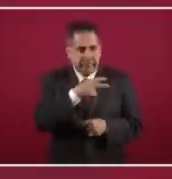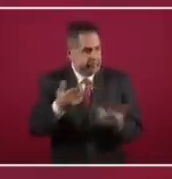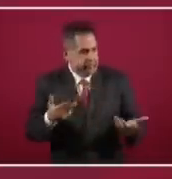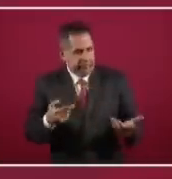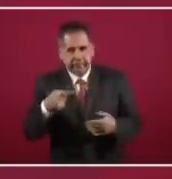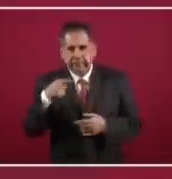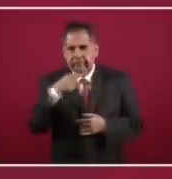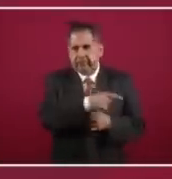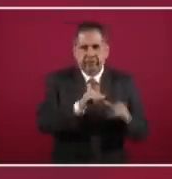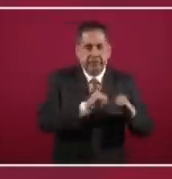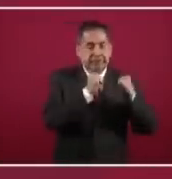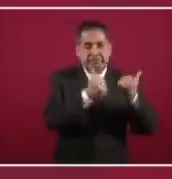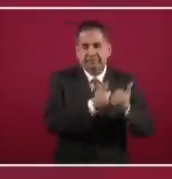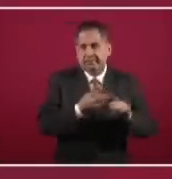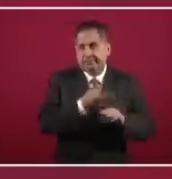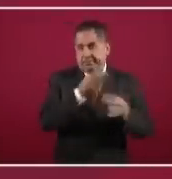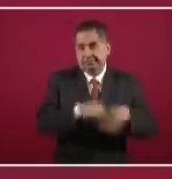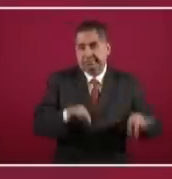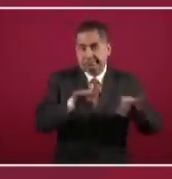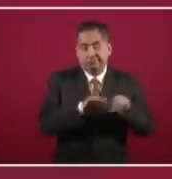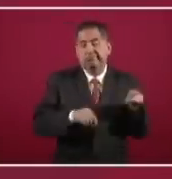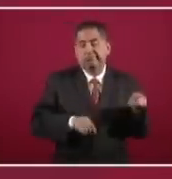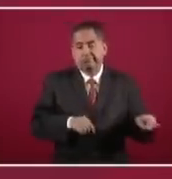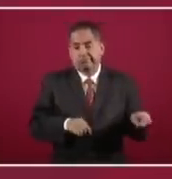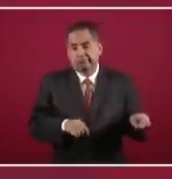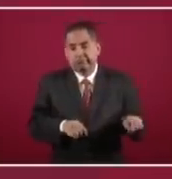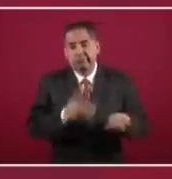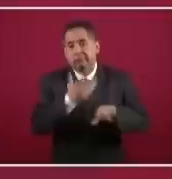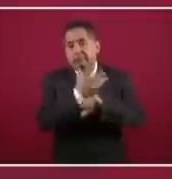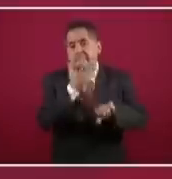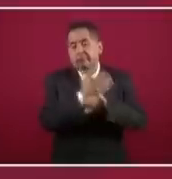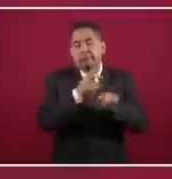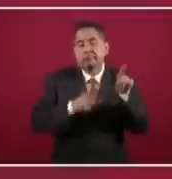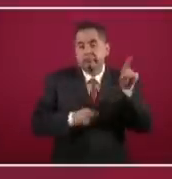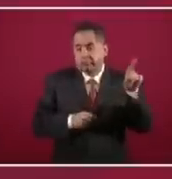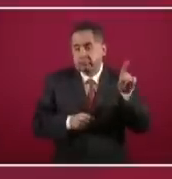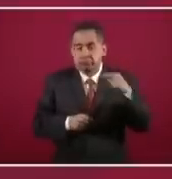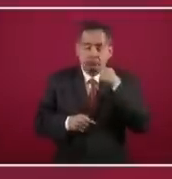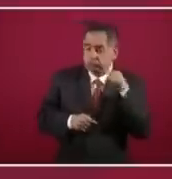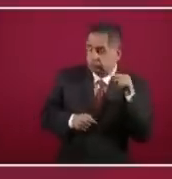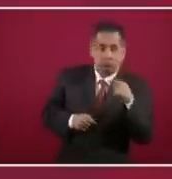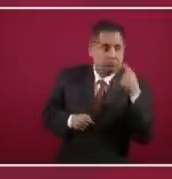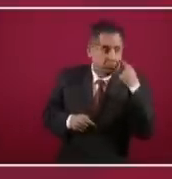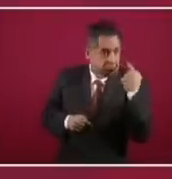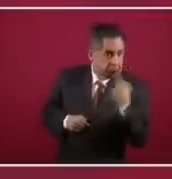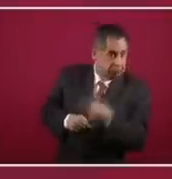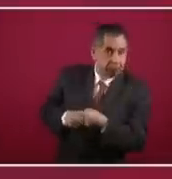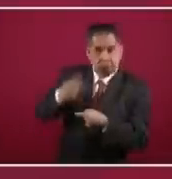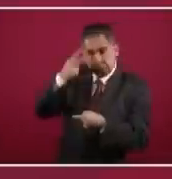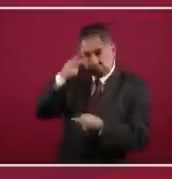empresarial muy importante de Estados Unidos haya